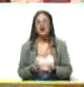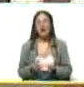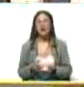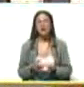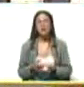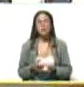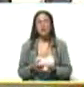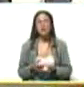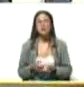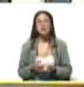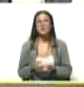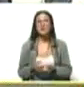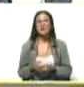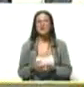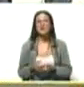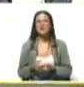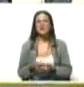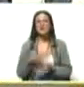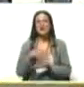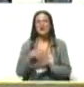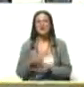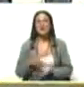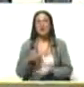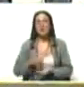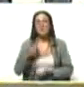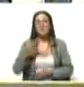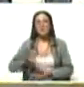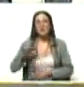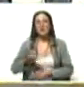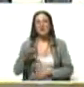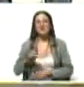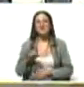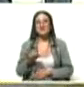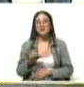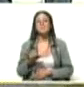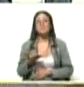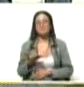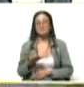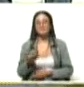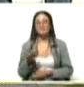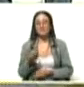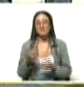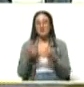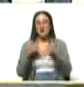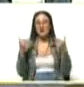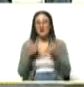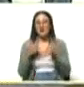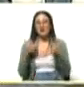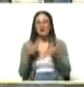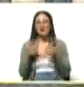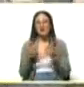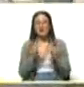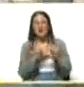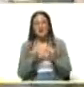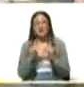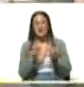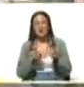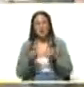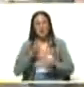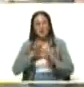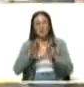Venezuela adquiere cada vez más importancia en la ecuación energética y de estabilidad económica del